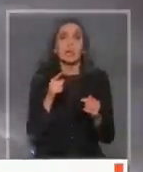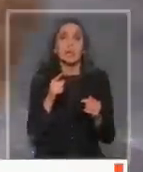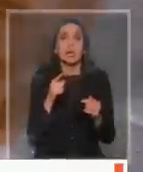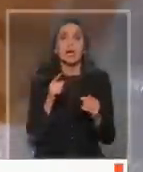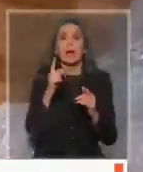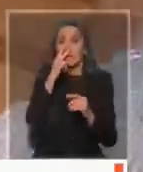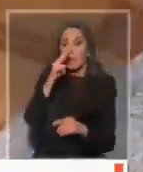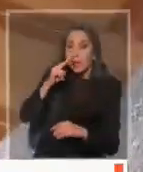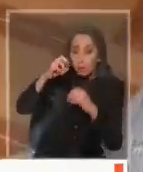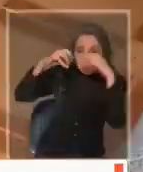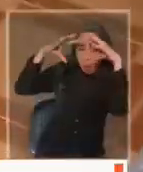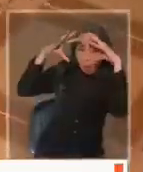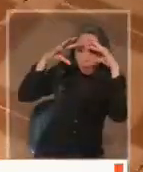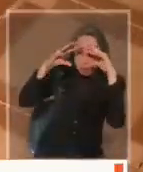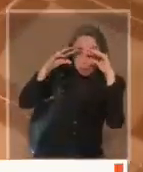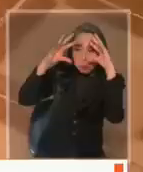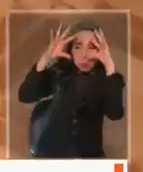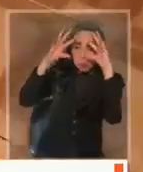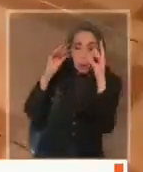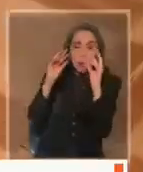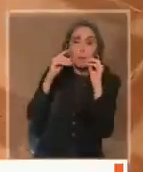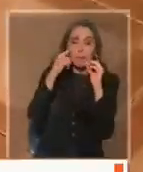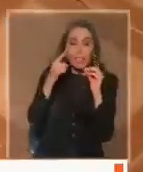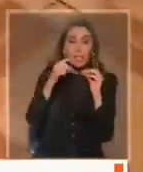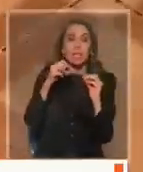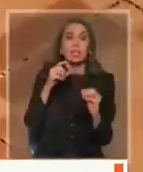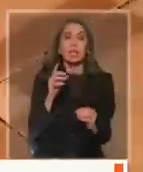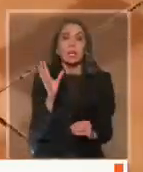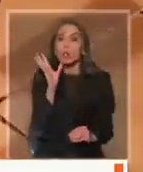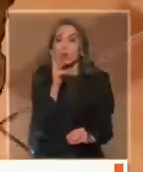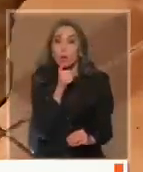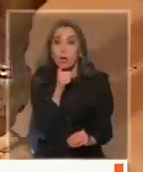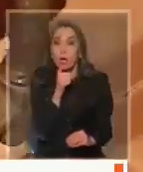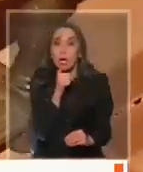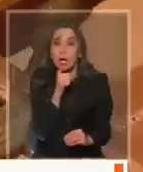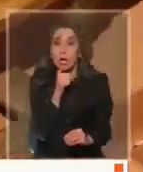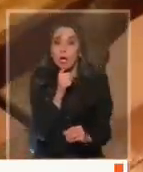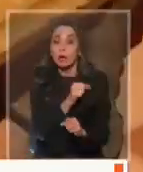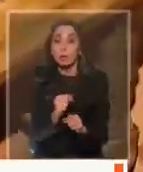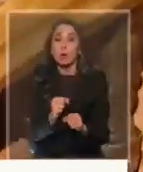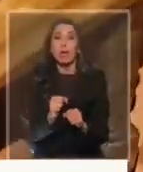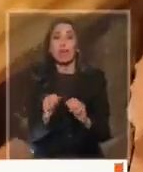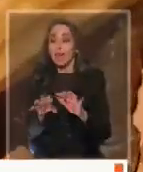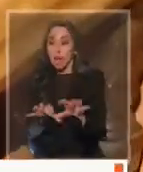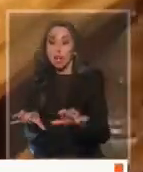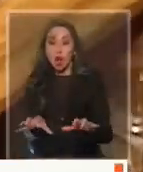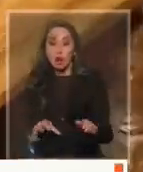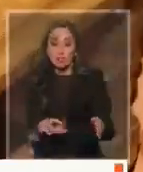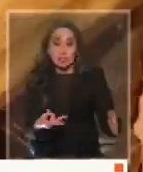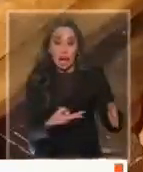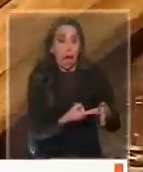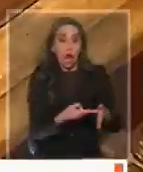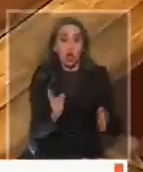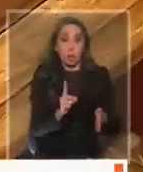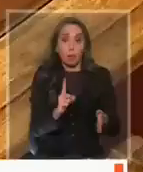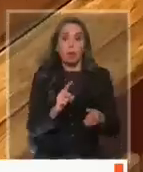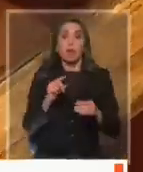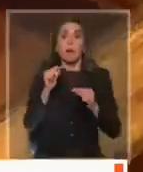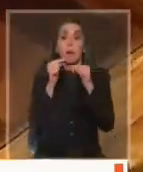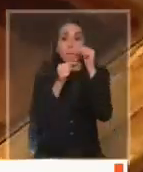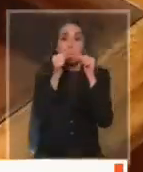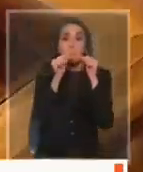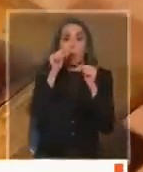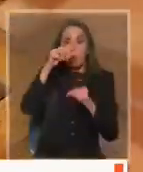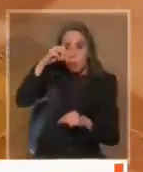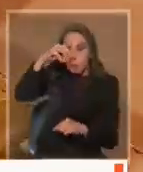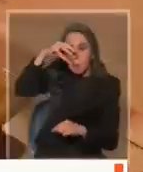comportando la energía eléctrica. Vas prácticamente sin poder enchufar ningún tipo de electrodomésticos, la luz muy baja. Ustedes pueden